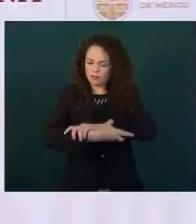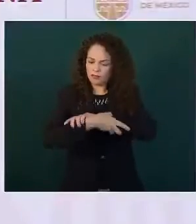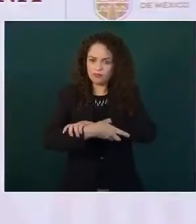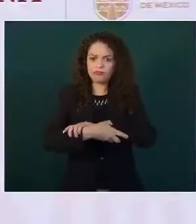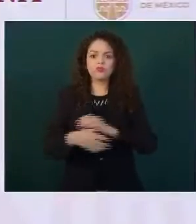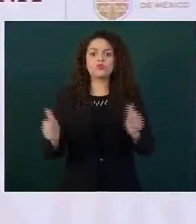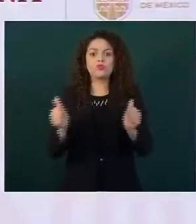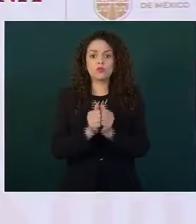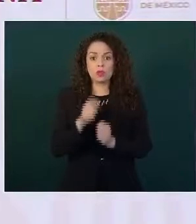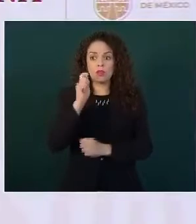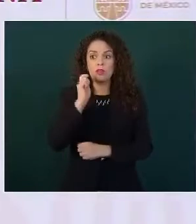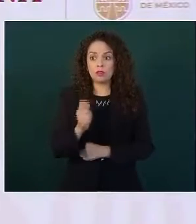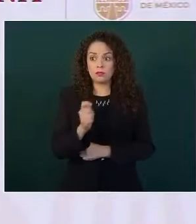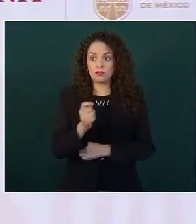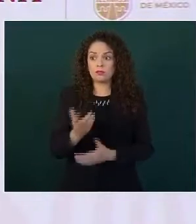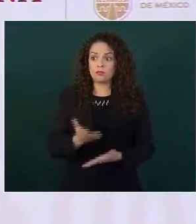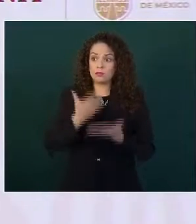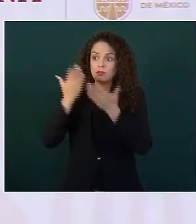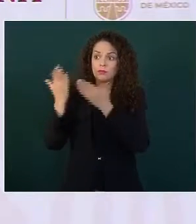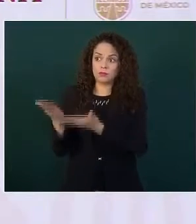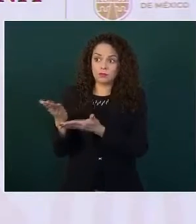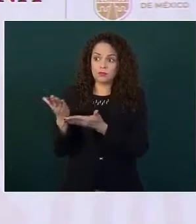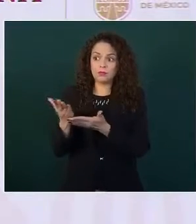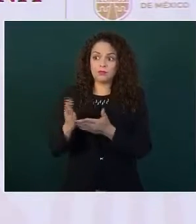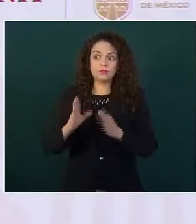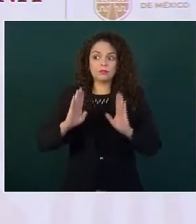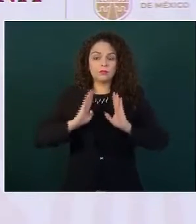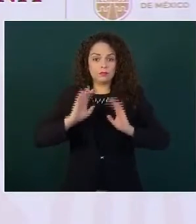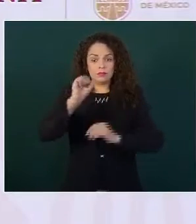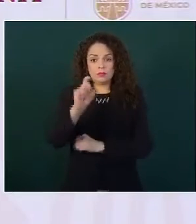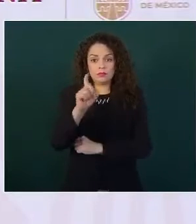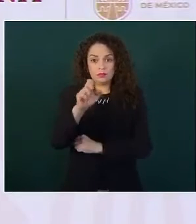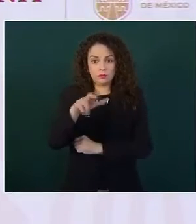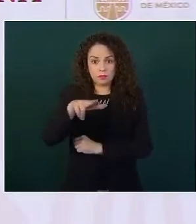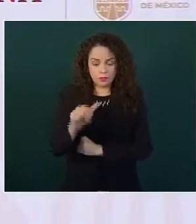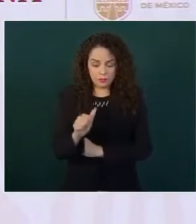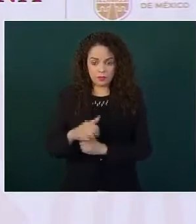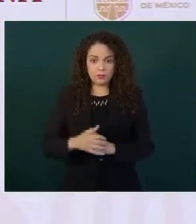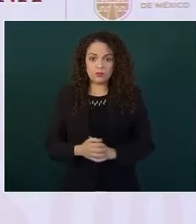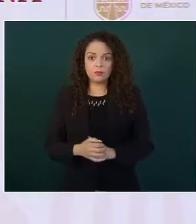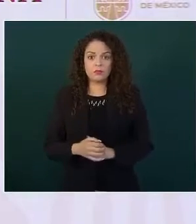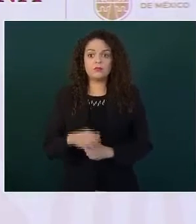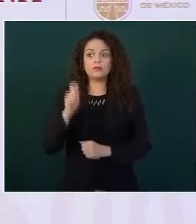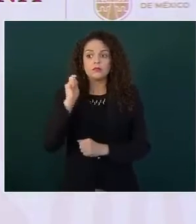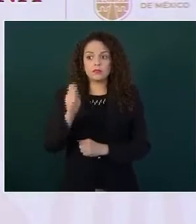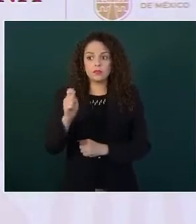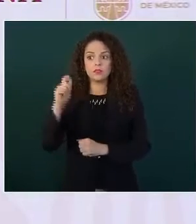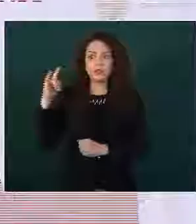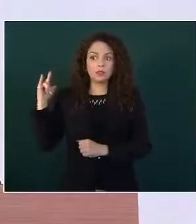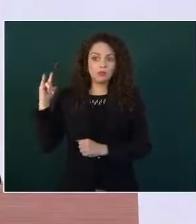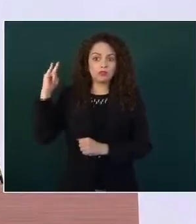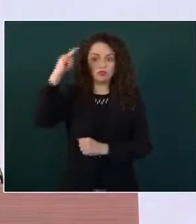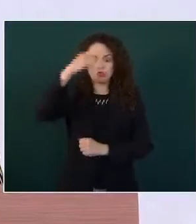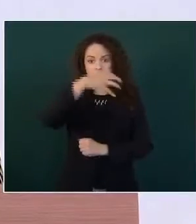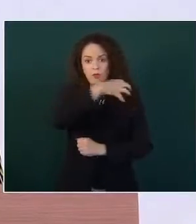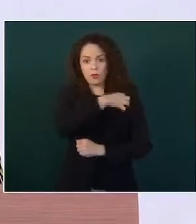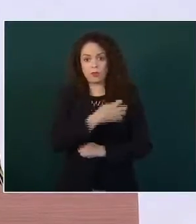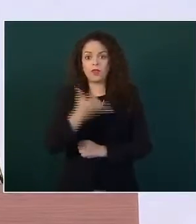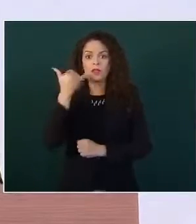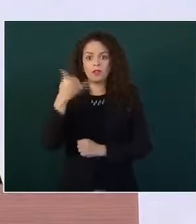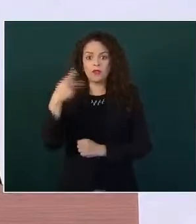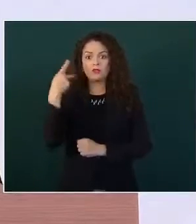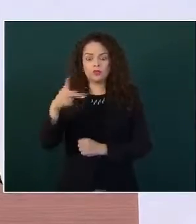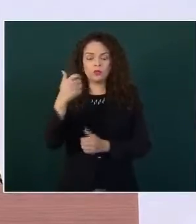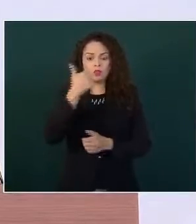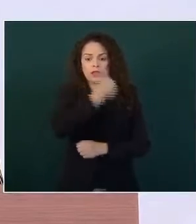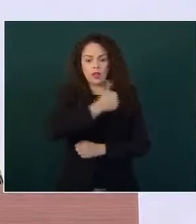con el Estado Mayor de la Defensa Nacional, con la Comandancia de la Fuerza Aérea y con los mandos